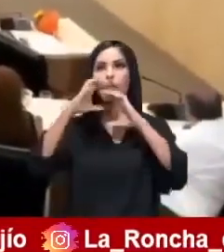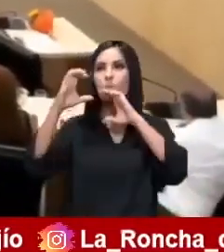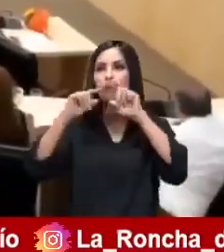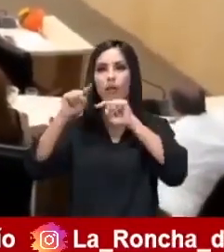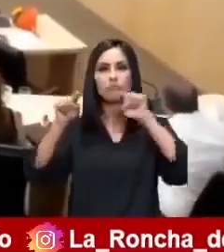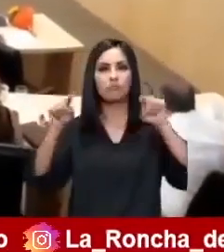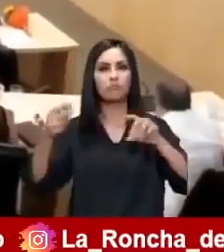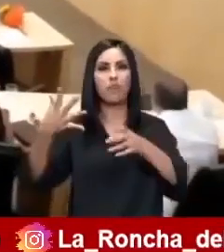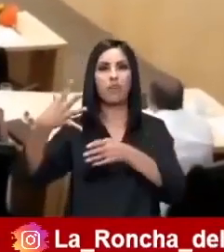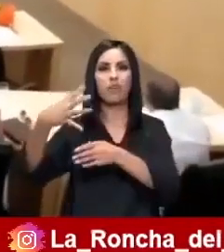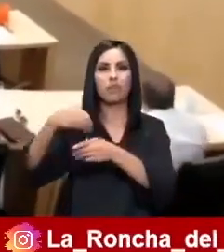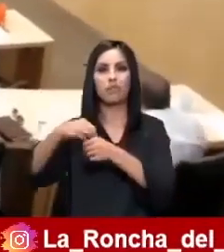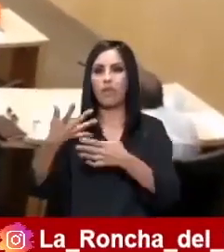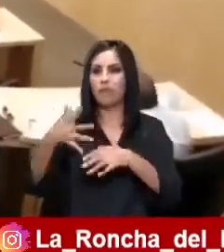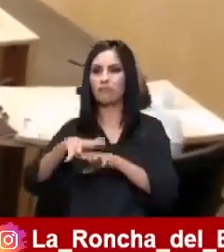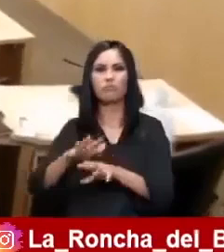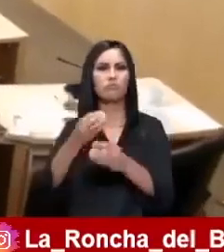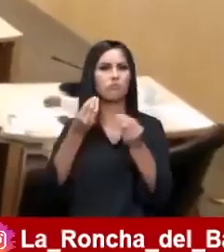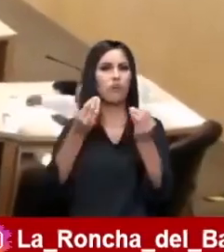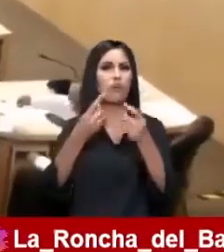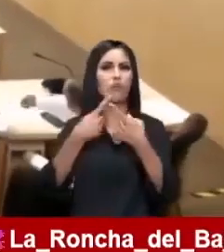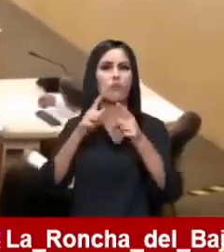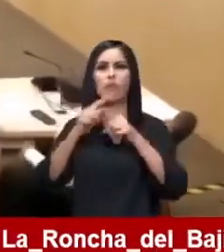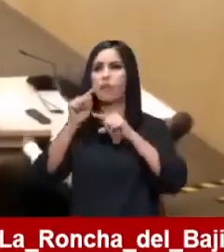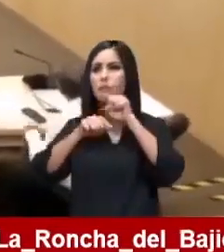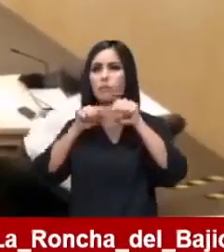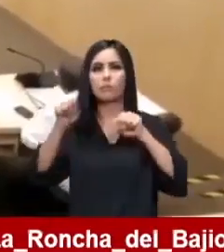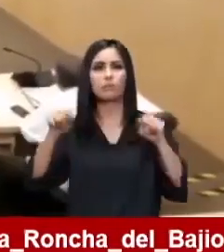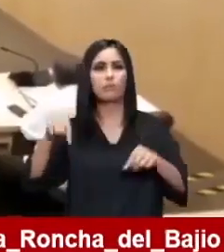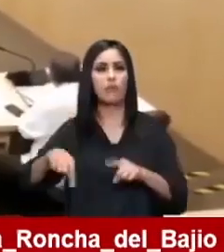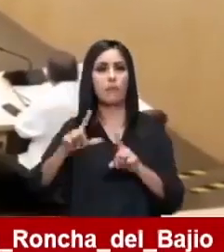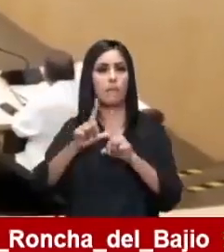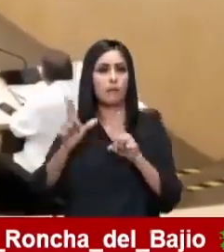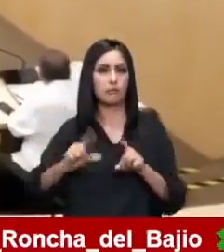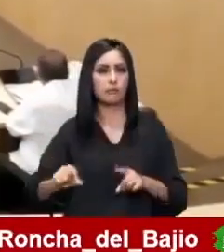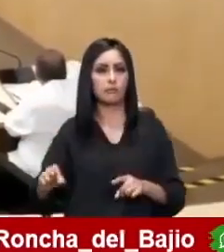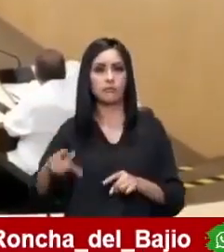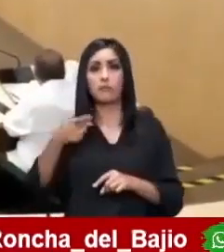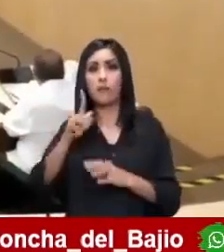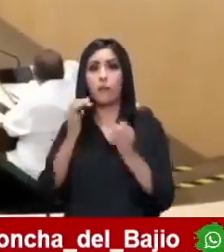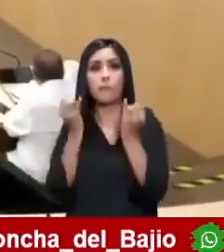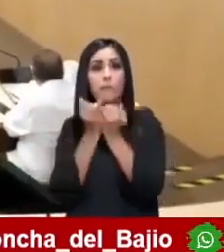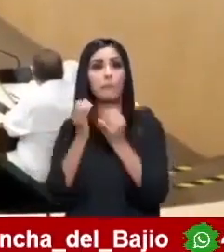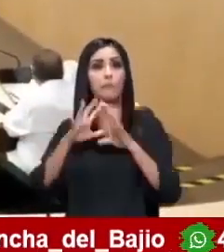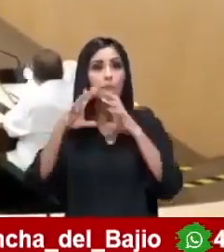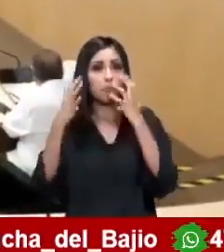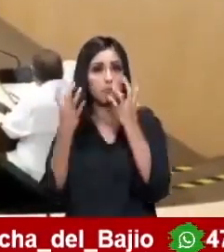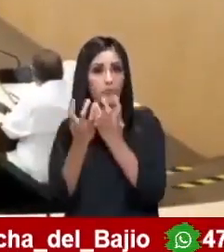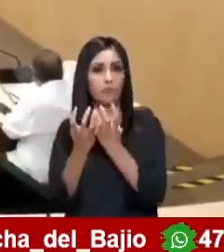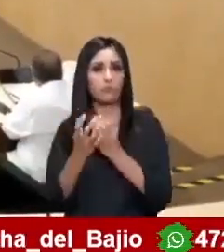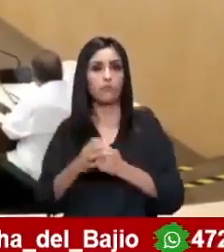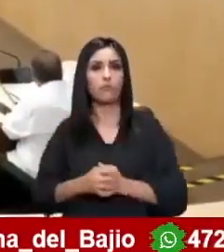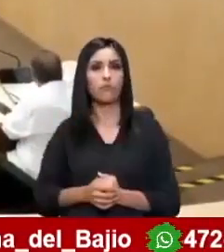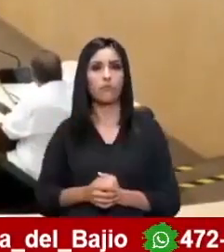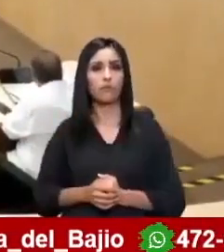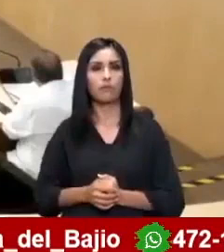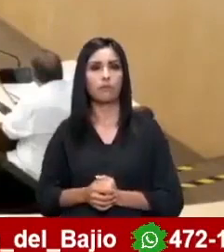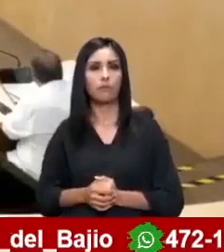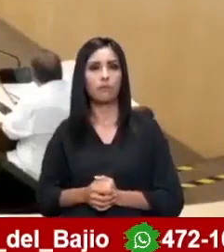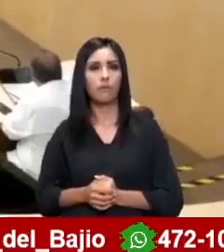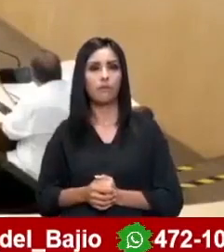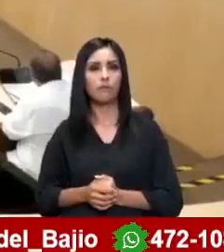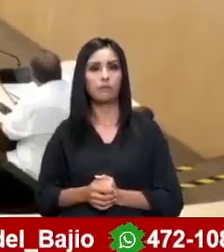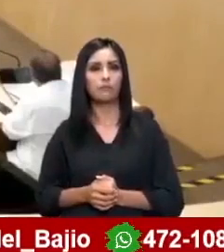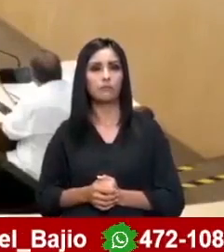que nos integran a muchas zonas de nuestro país pero también del mundo sin embargo